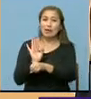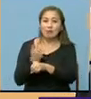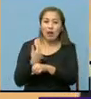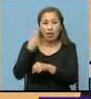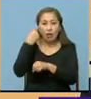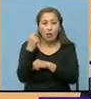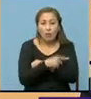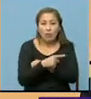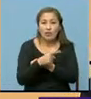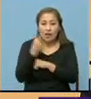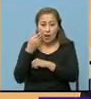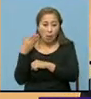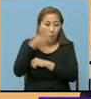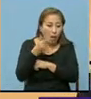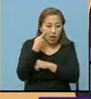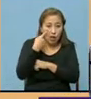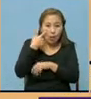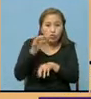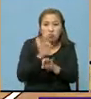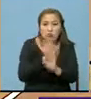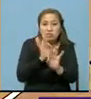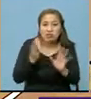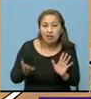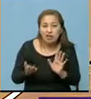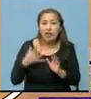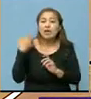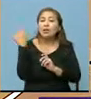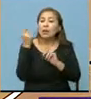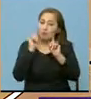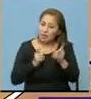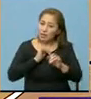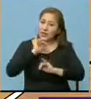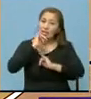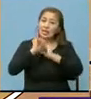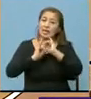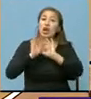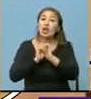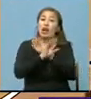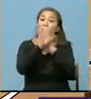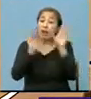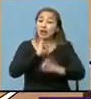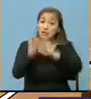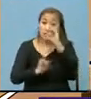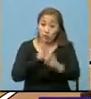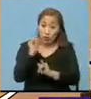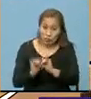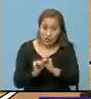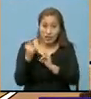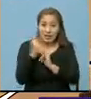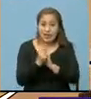porque cuando fue no encontró el municipio y lo que es importante aclarar cuándo va a ser la